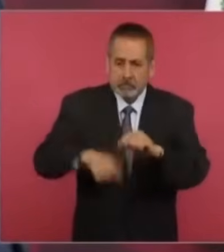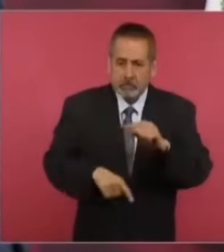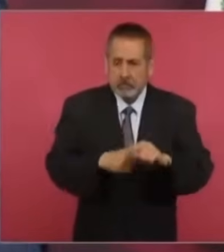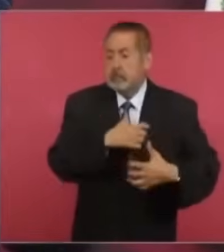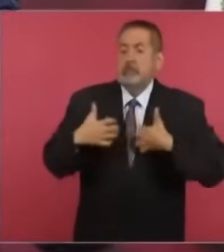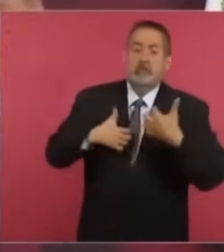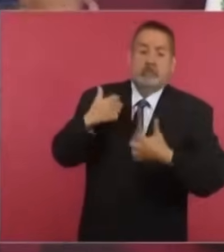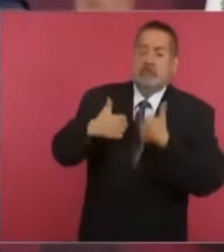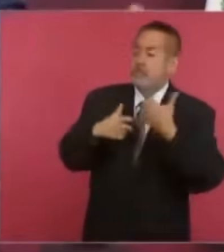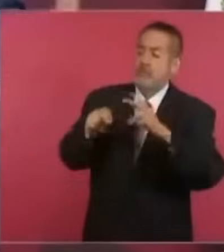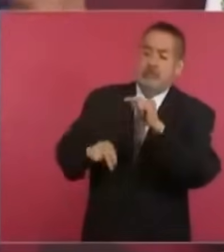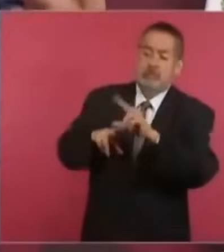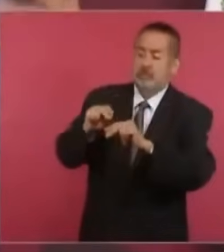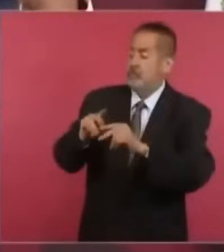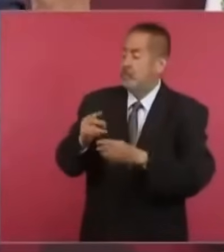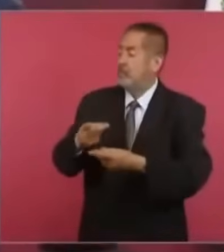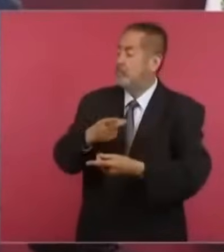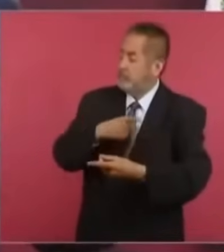y